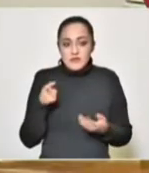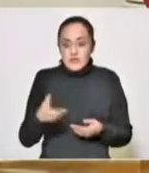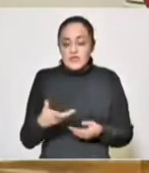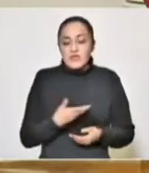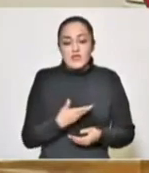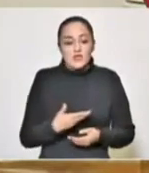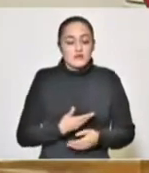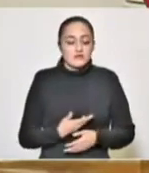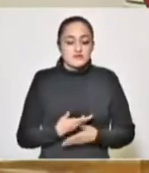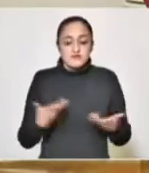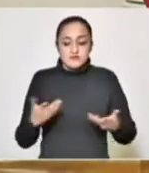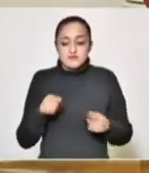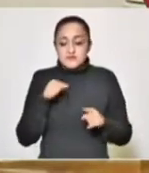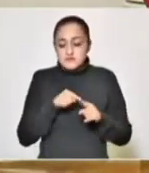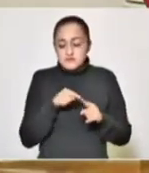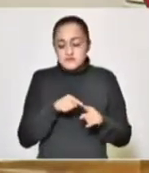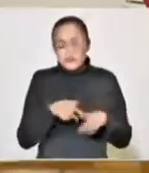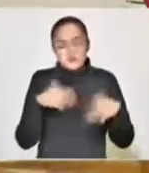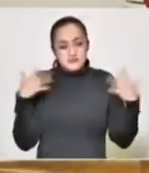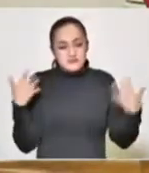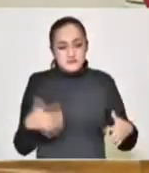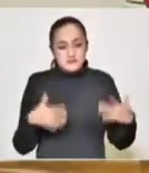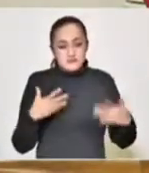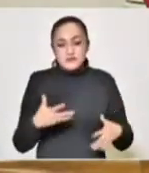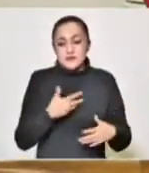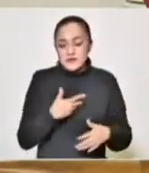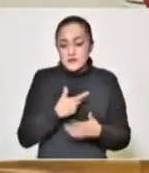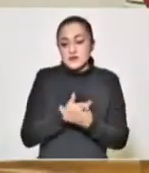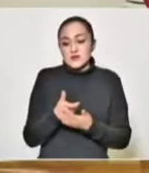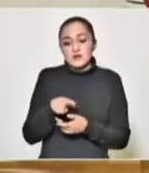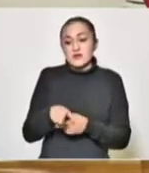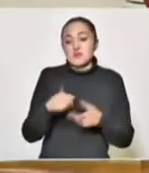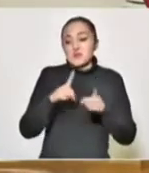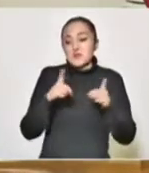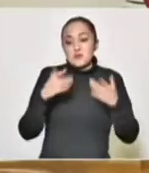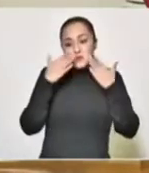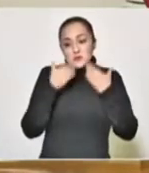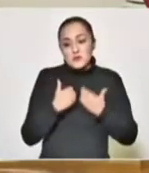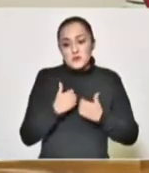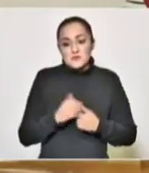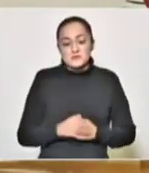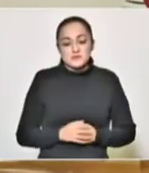funciones específicas y no de desarrollo